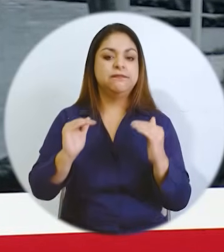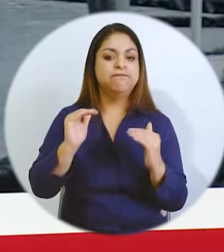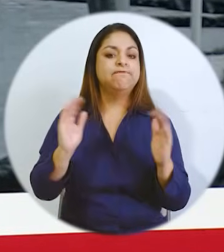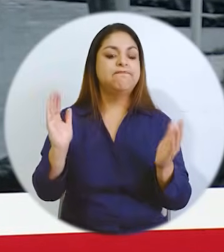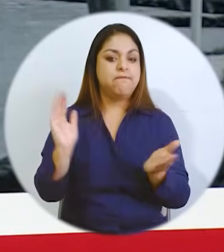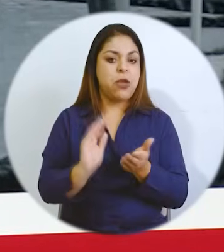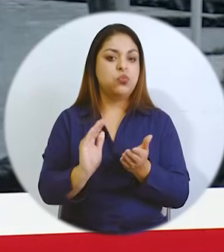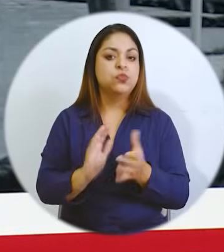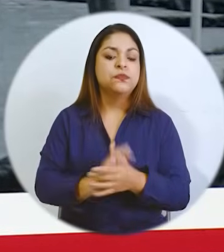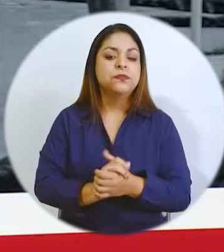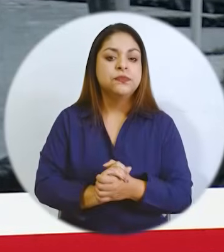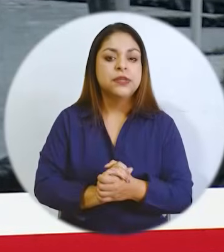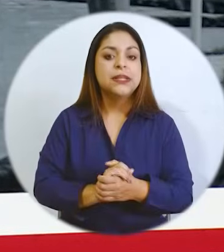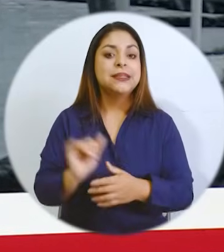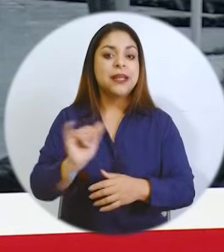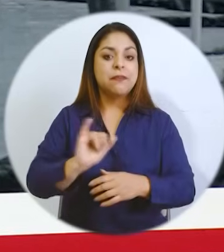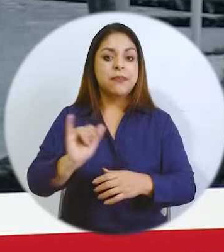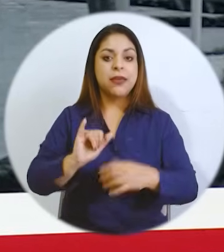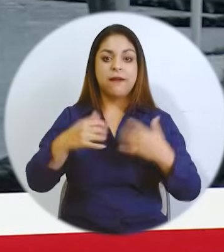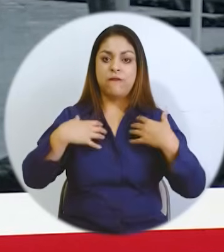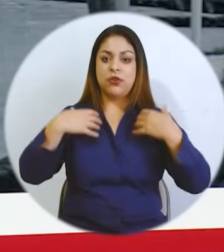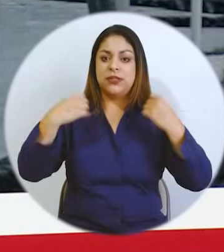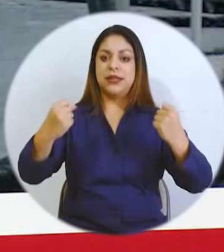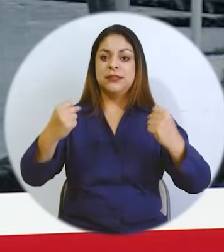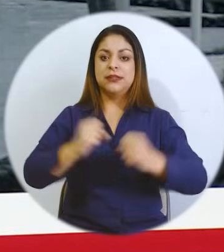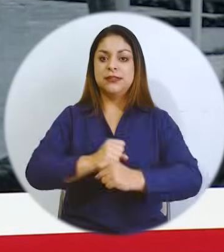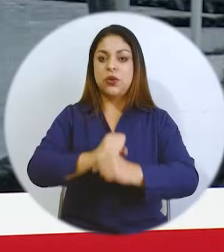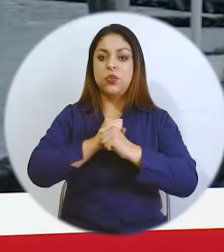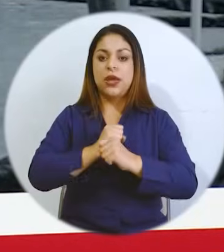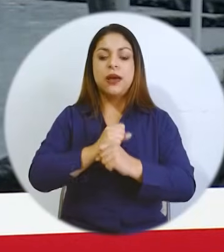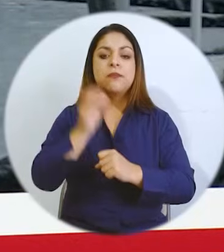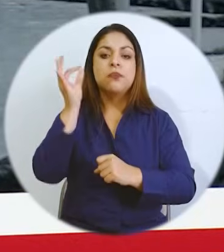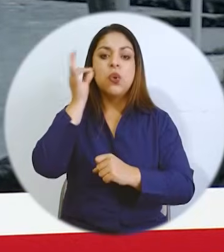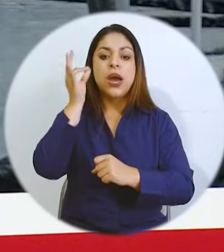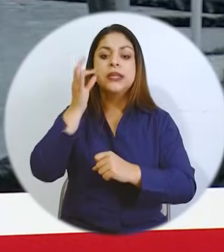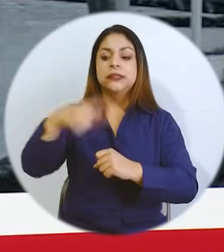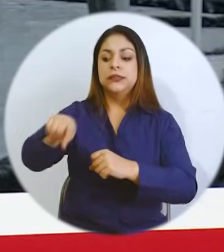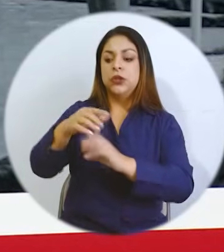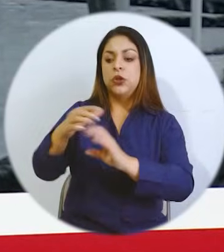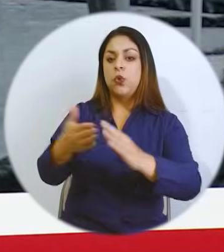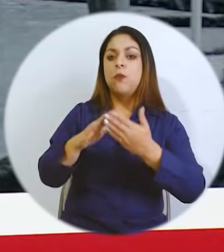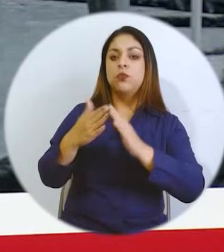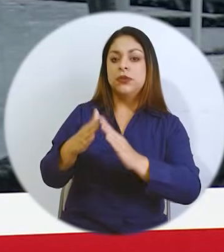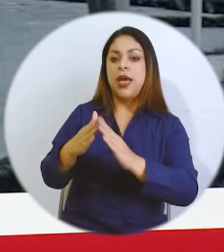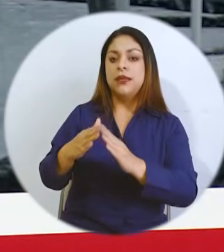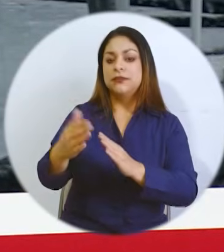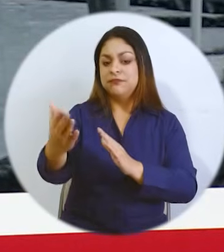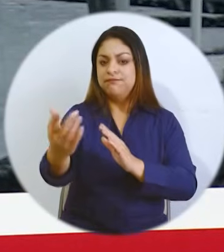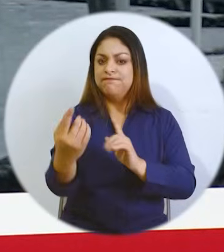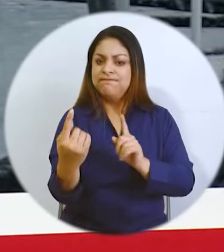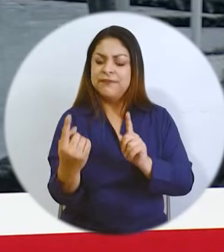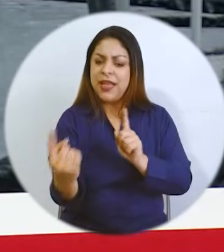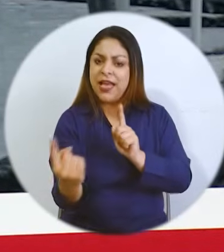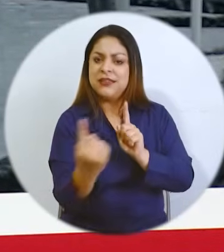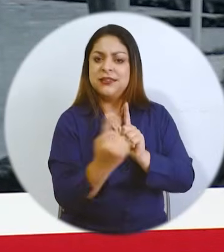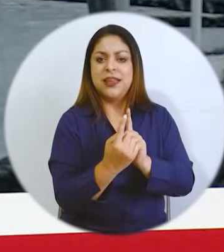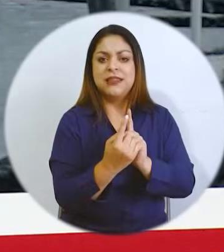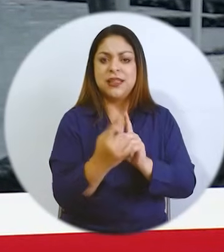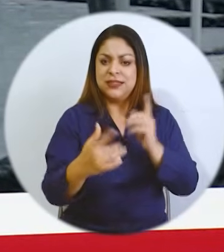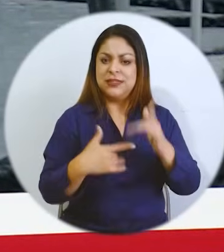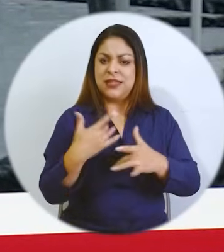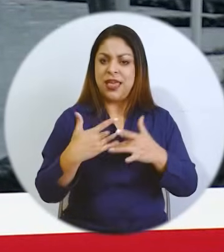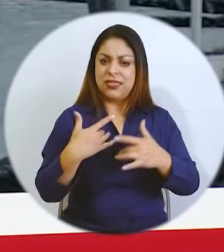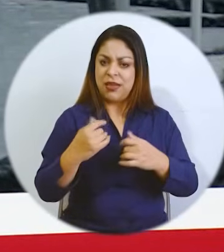brecha, pero fortalecer esa seguridad en las mujeres, en las comunidades. Acérquense y